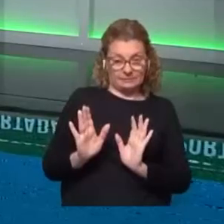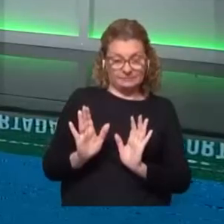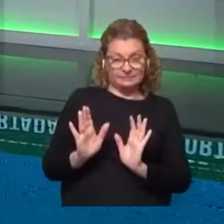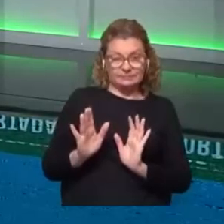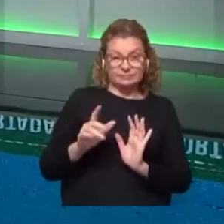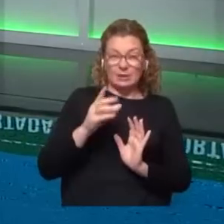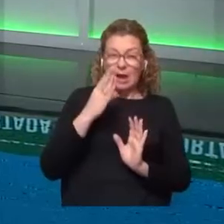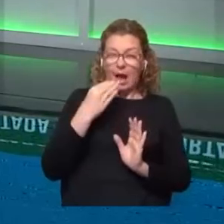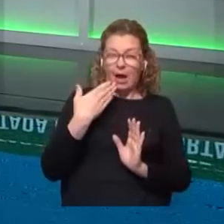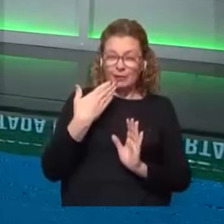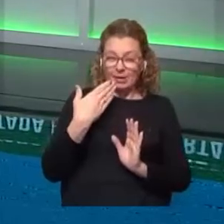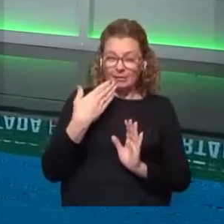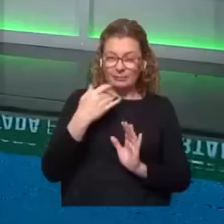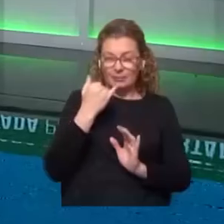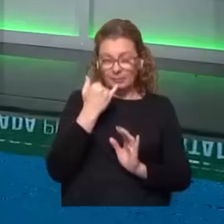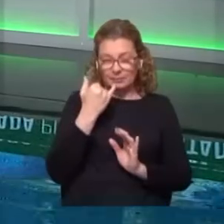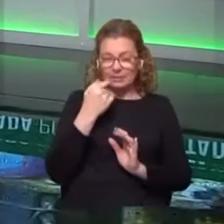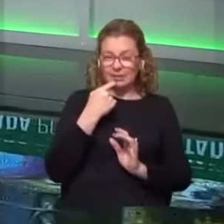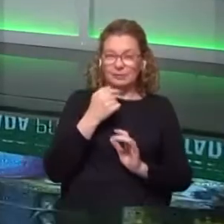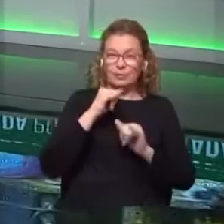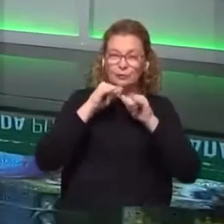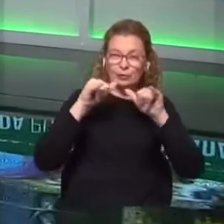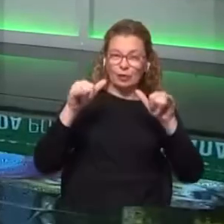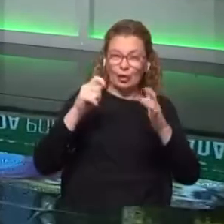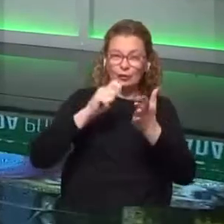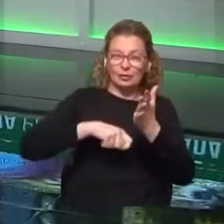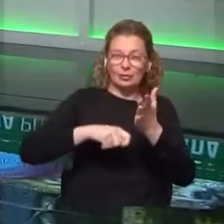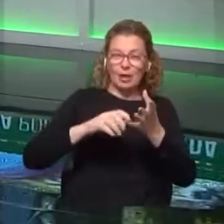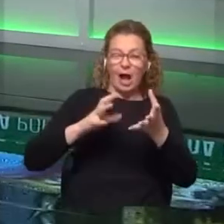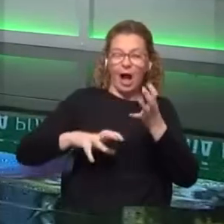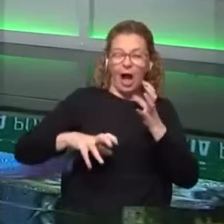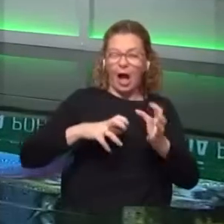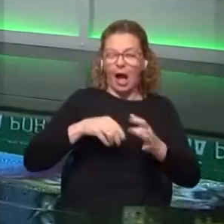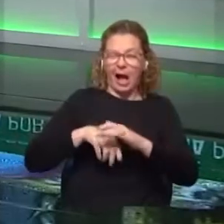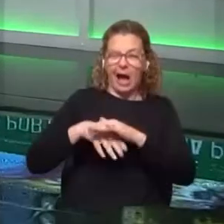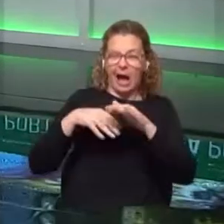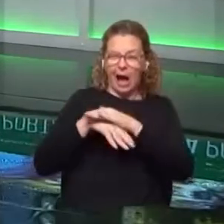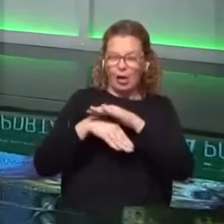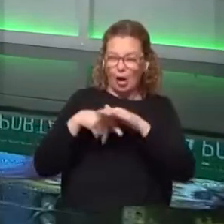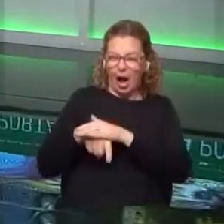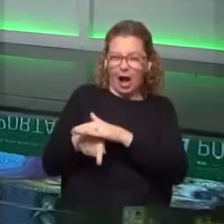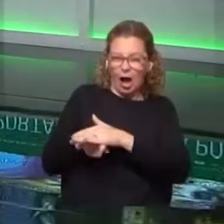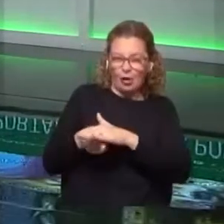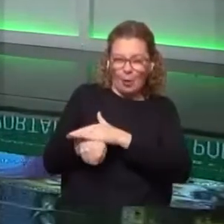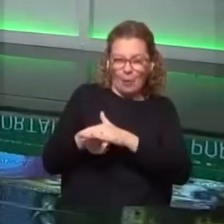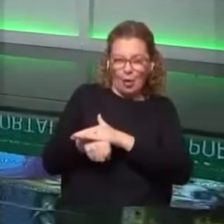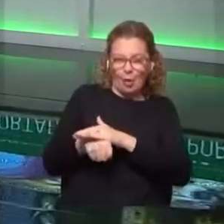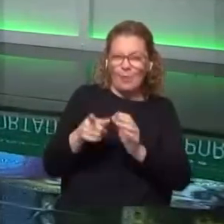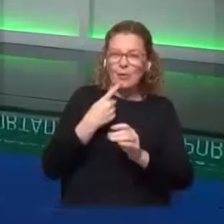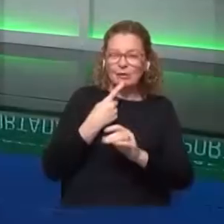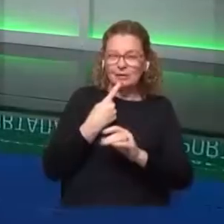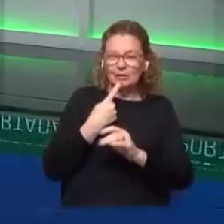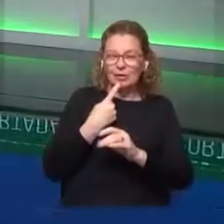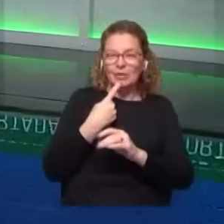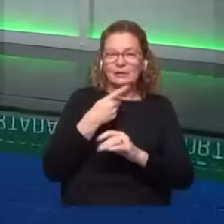audio difundido mencionan contrataciones por acomodo político el senador frente amplista Daniel cayean y realizó un pedido de informes